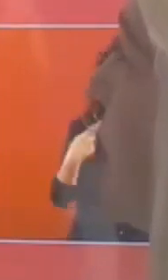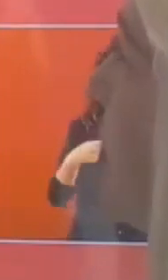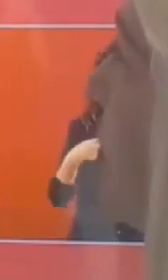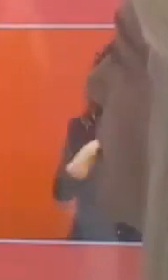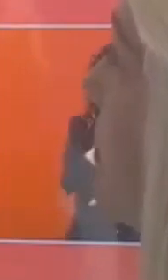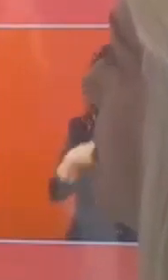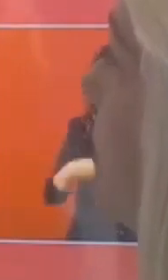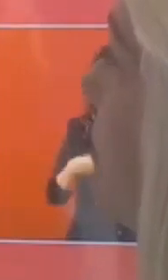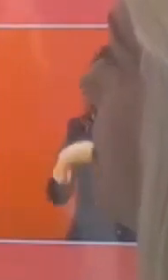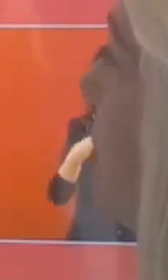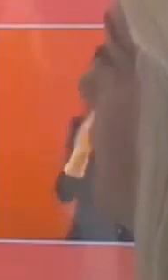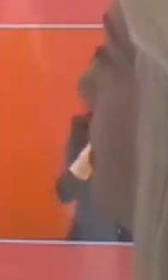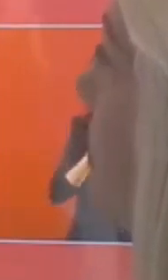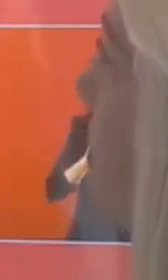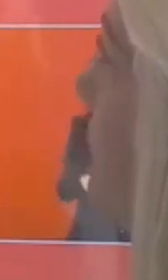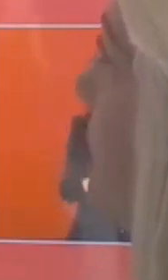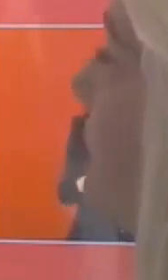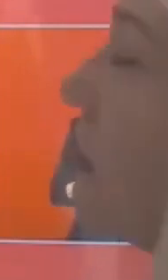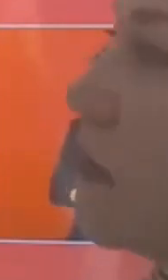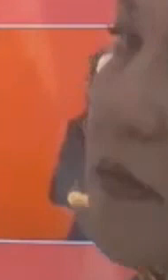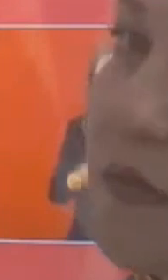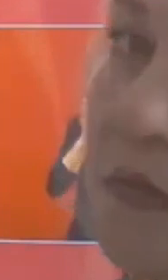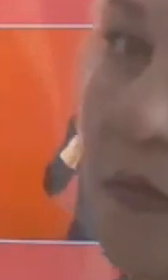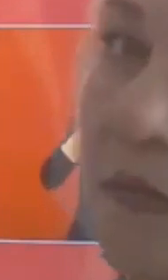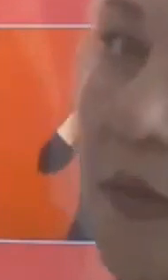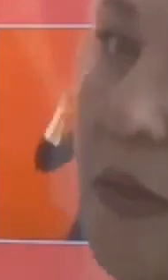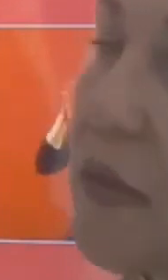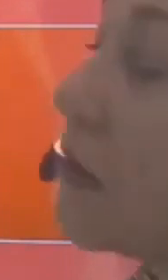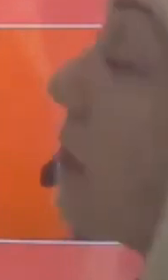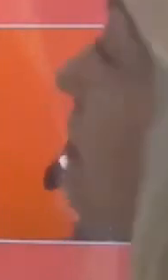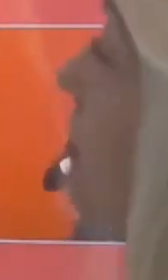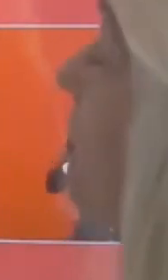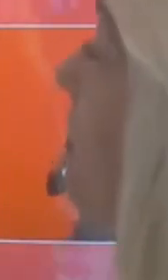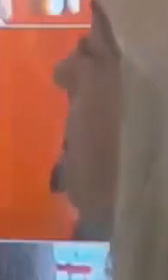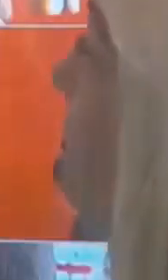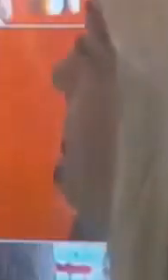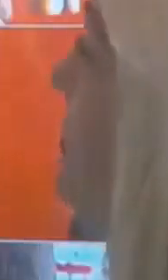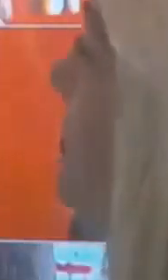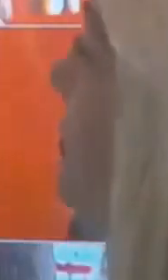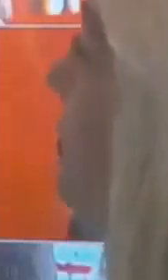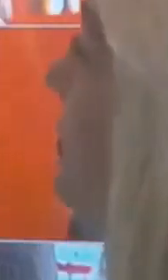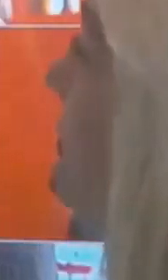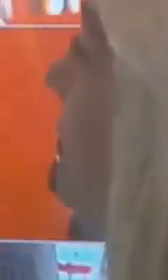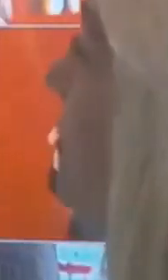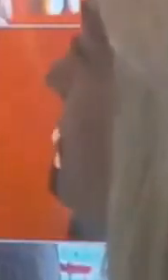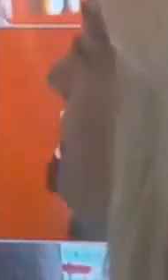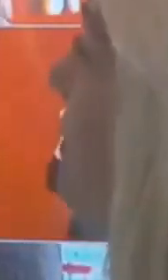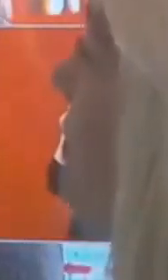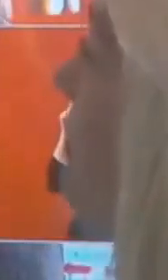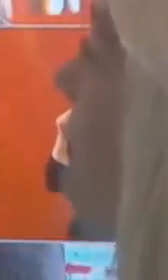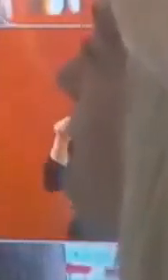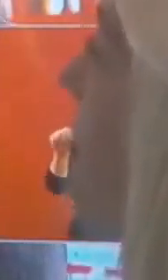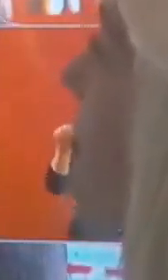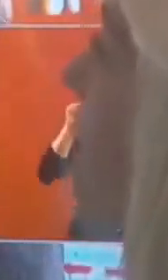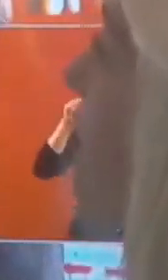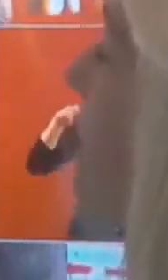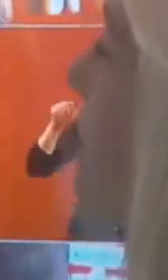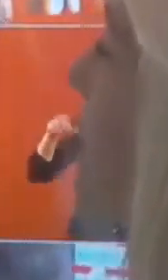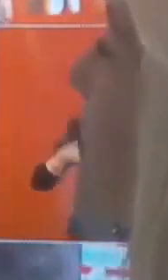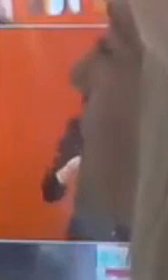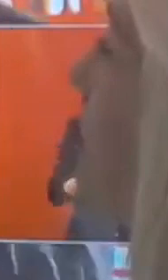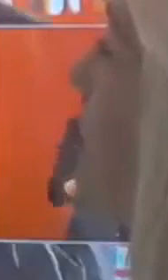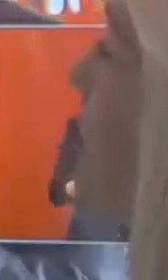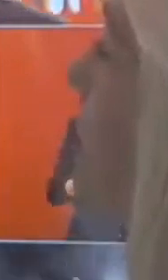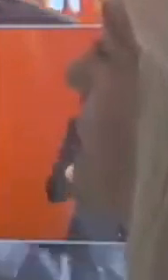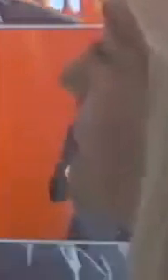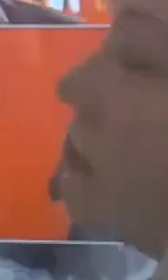Tienen instrucciones tanto la Guardia Nacional como la Secretaría de la Defensa, la Secretaría de Marina, la Secretaría de